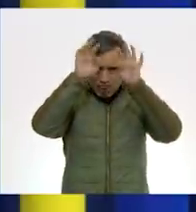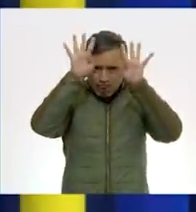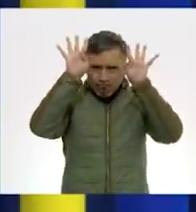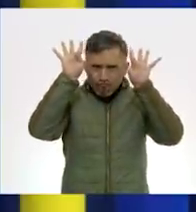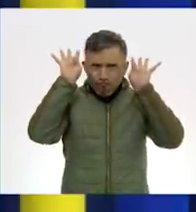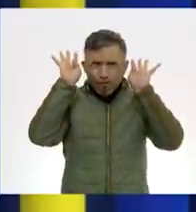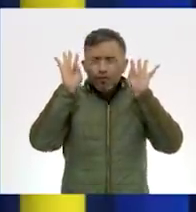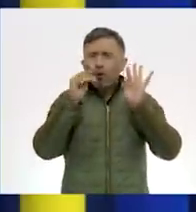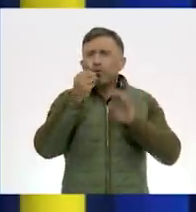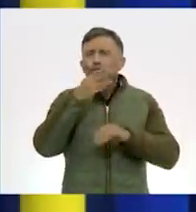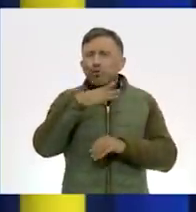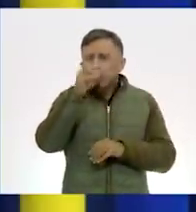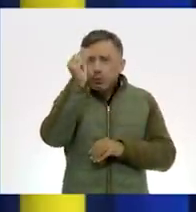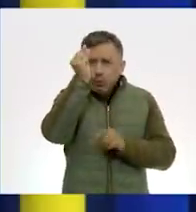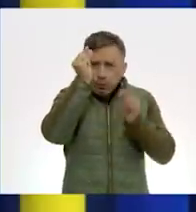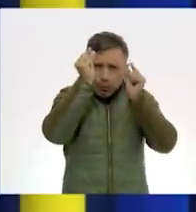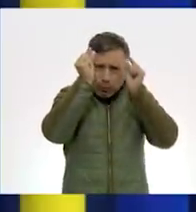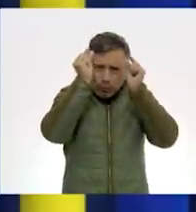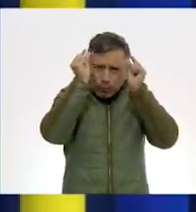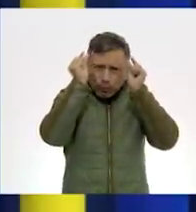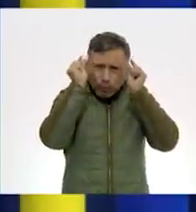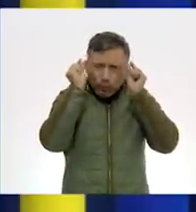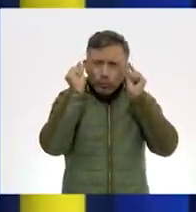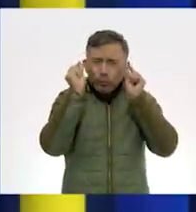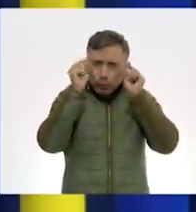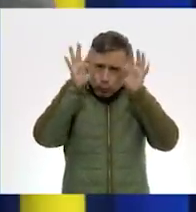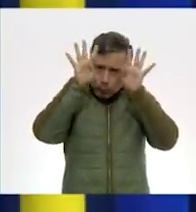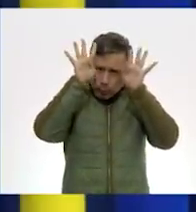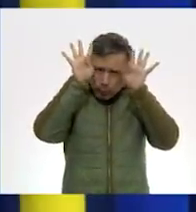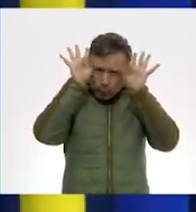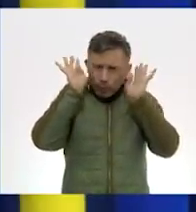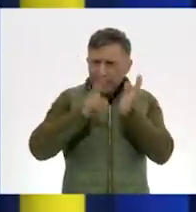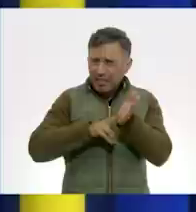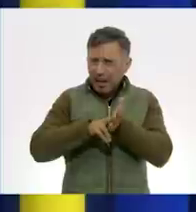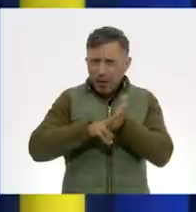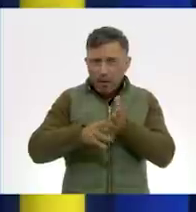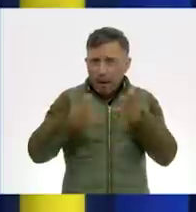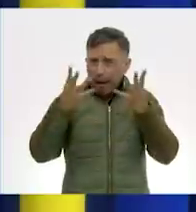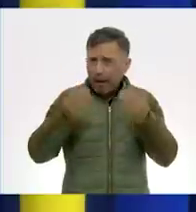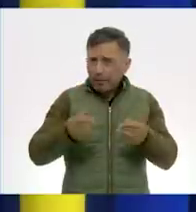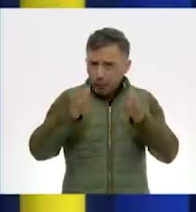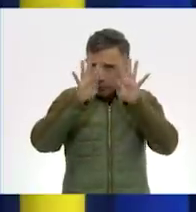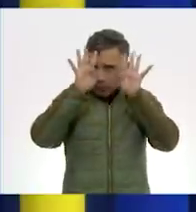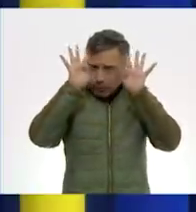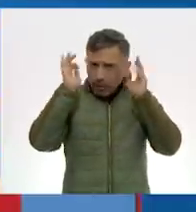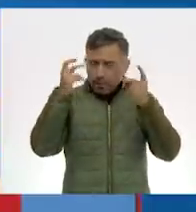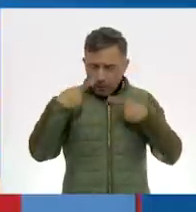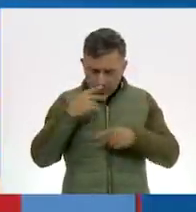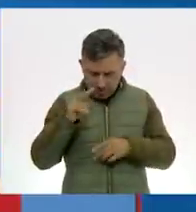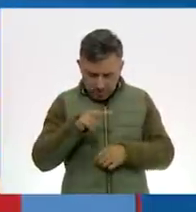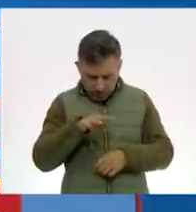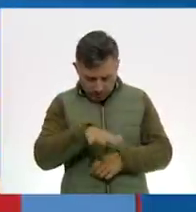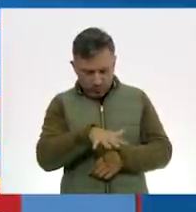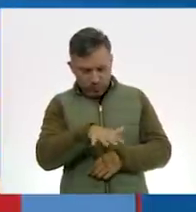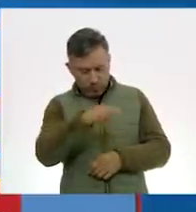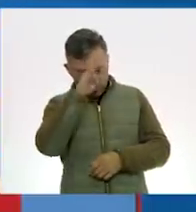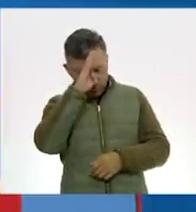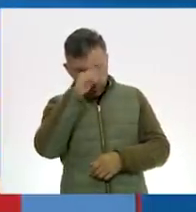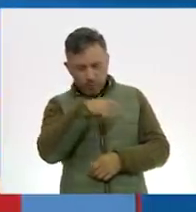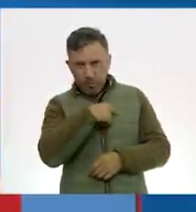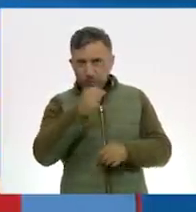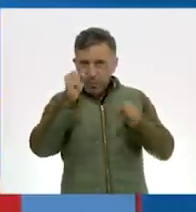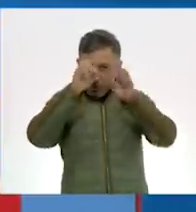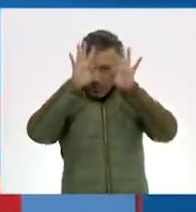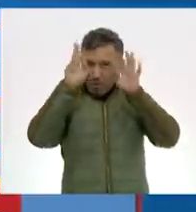un cabellito así chiquitito y parado y negro y muchísimo. Y eso es lo que más recuerdan, la cantidad de pelo con el que nací. Así